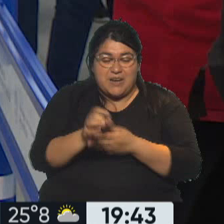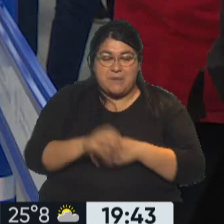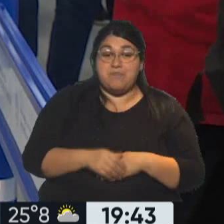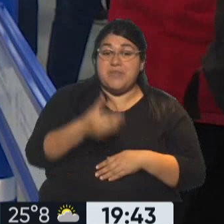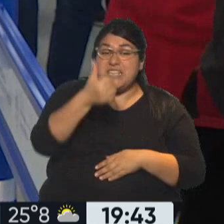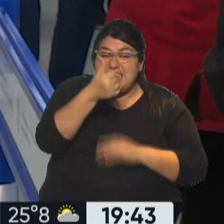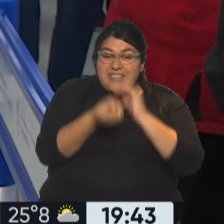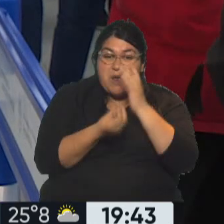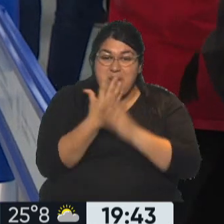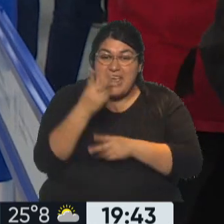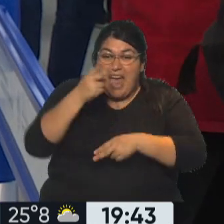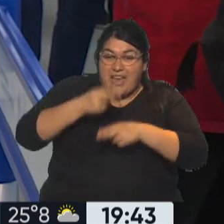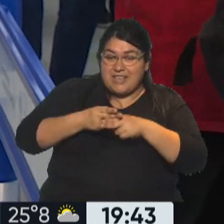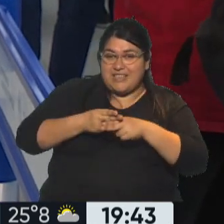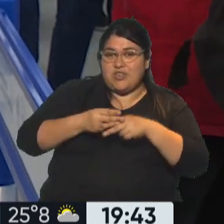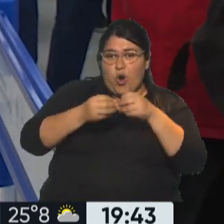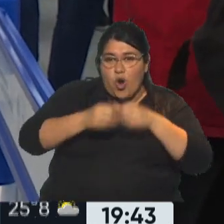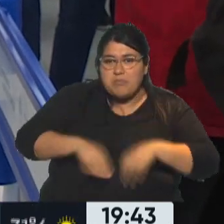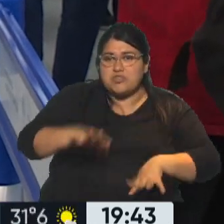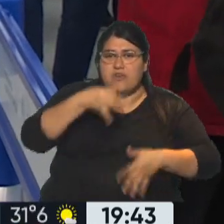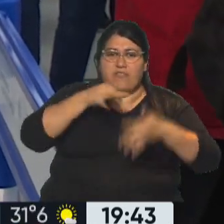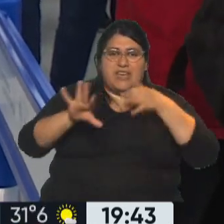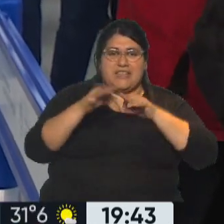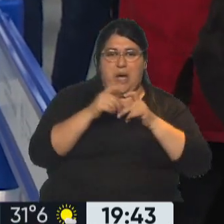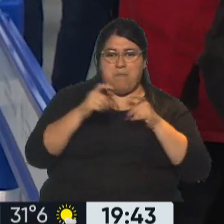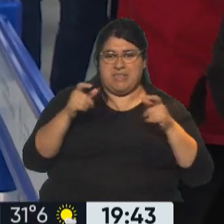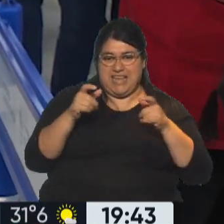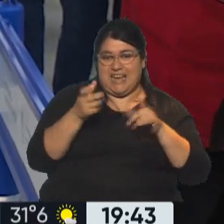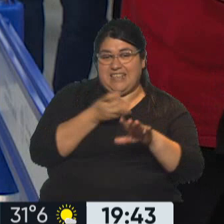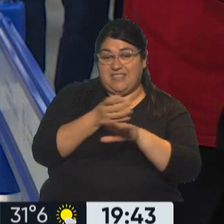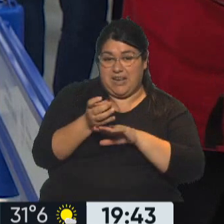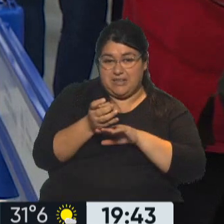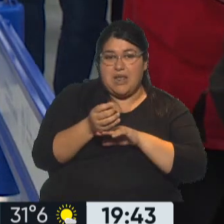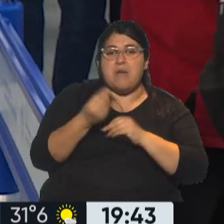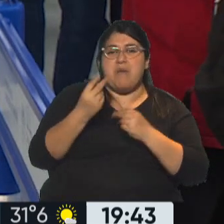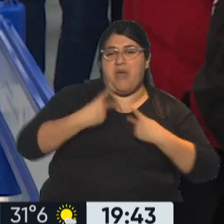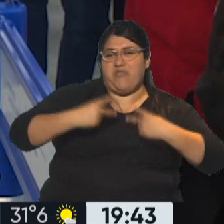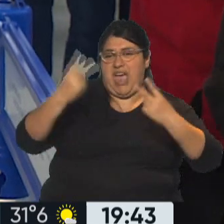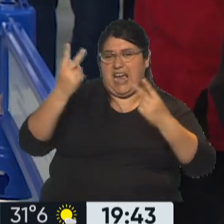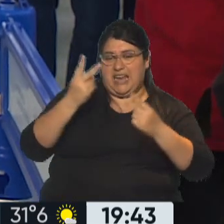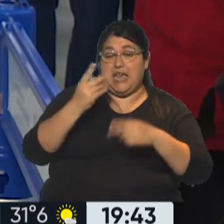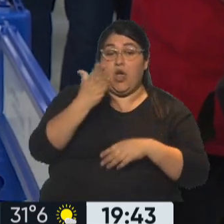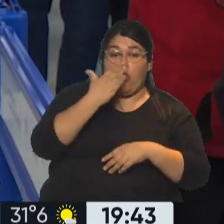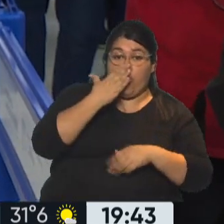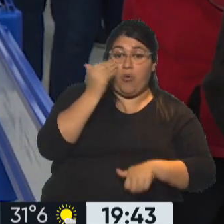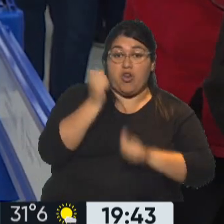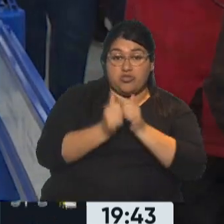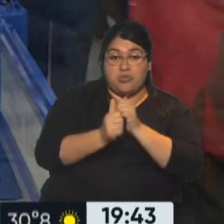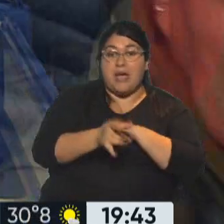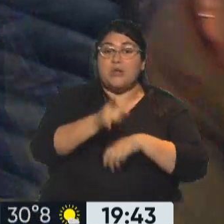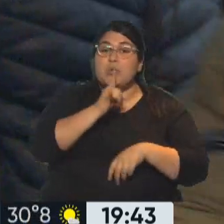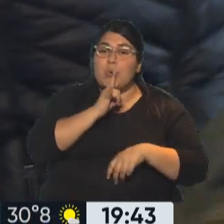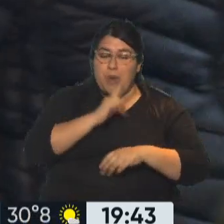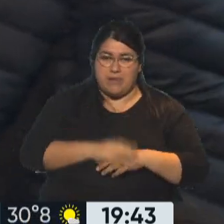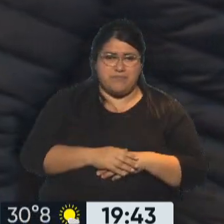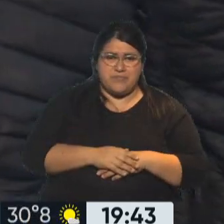Desde las 6 de la mañana en la terminal de Retiro comenzó la venta de pasajes en tren para destinos de larga distancia como son Córdoba, Rosario y Tucumán.